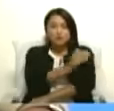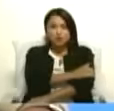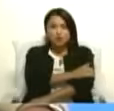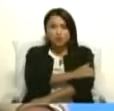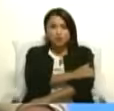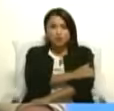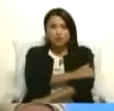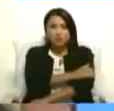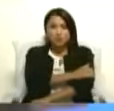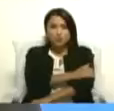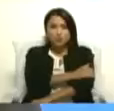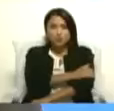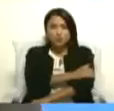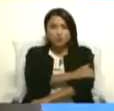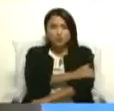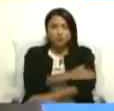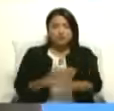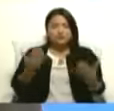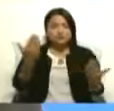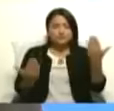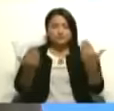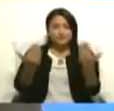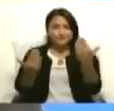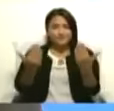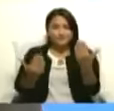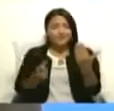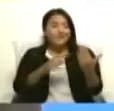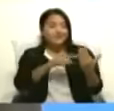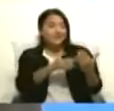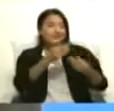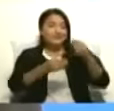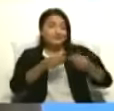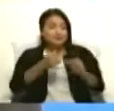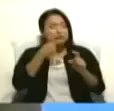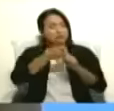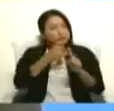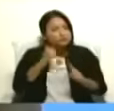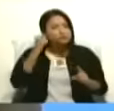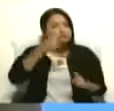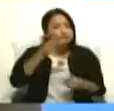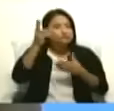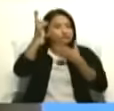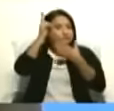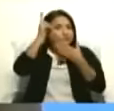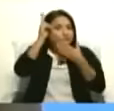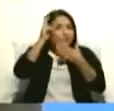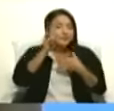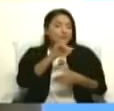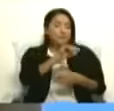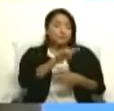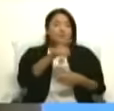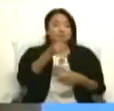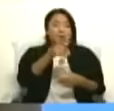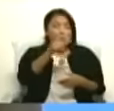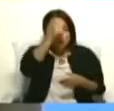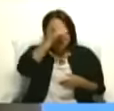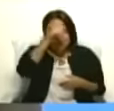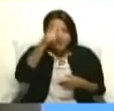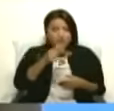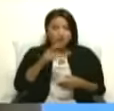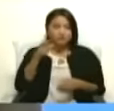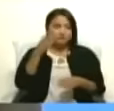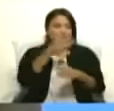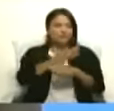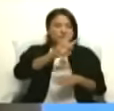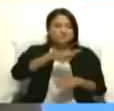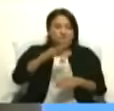que contrasta demasiado lo que hicieron nuestros indígenas pemones el mismo día domingo el día de la elección cuando se fueron a bajar